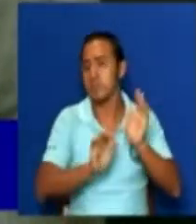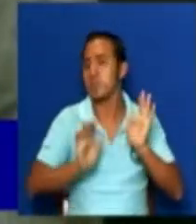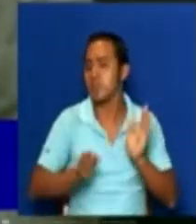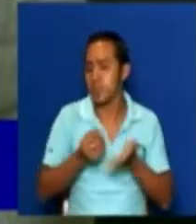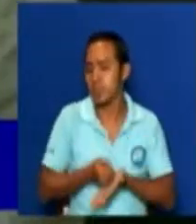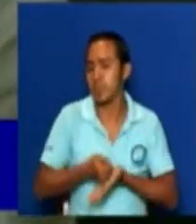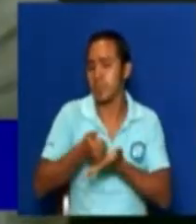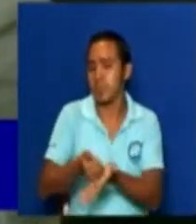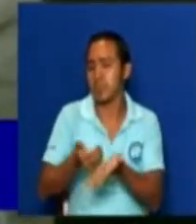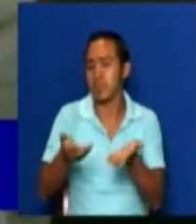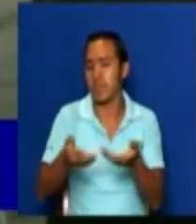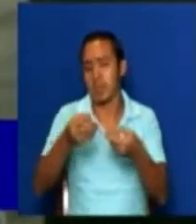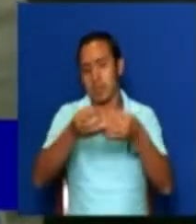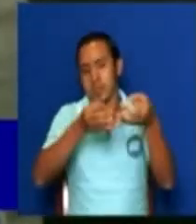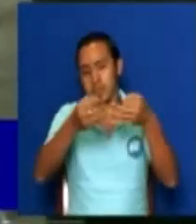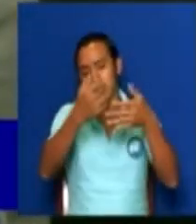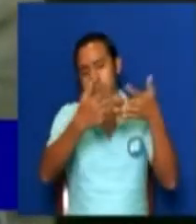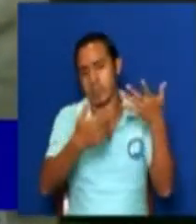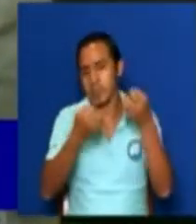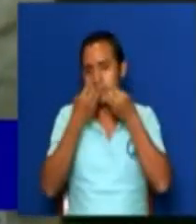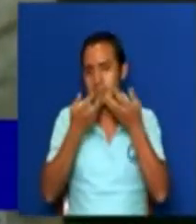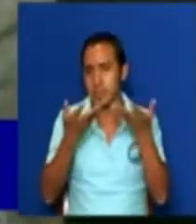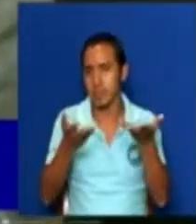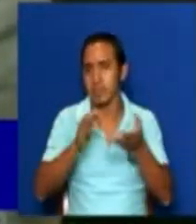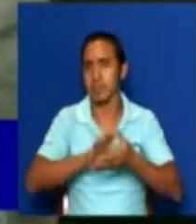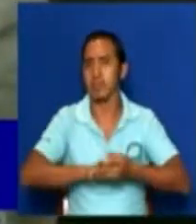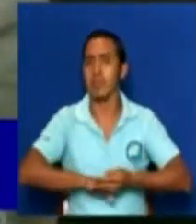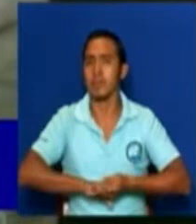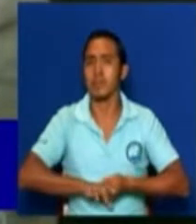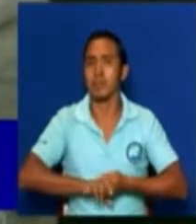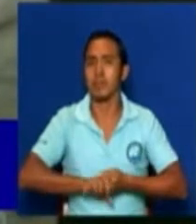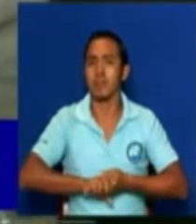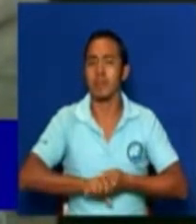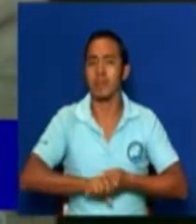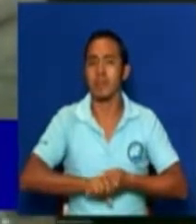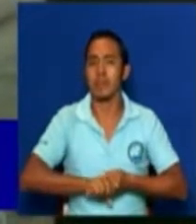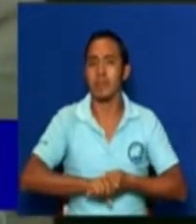no nos da el tiempo para compartirla. Sobre